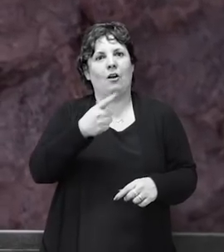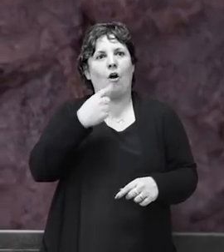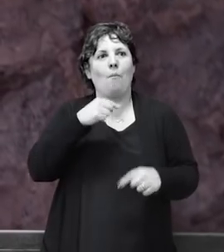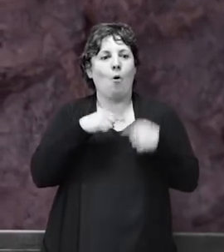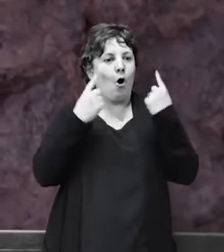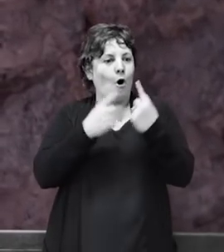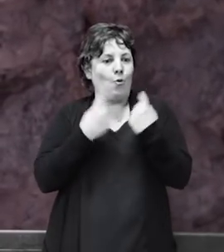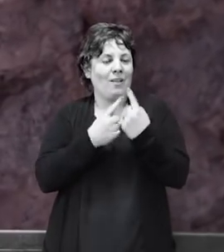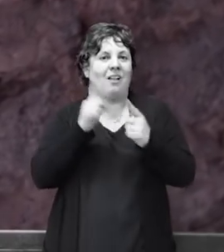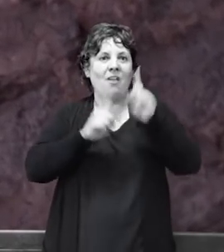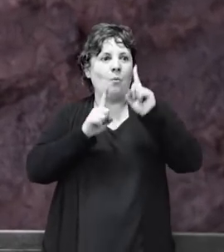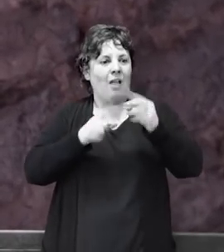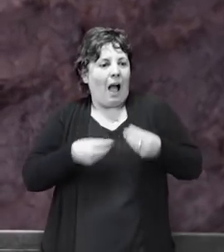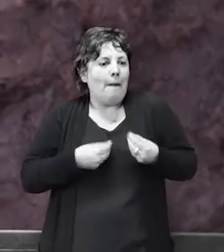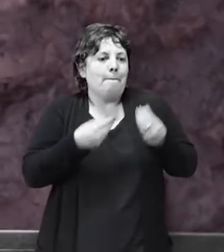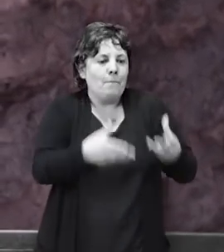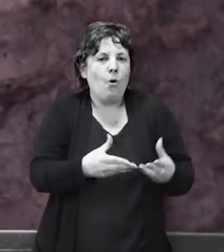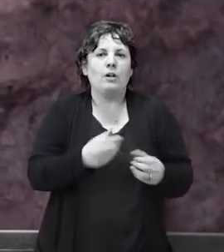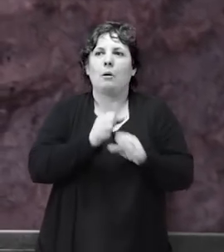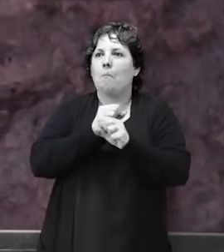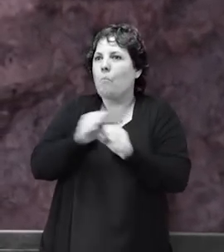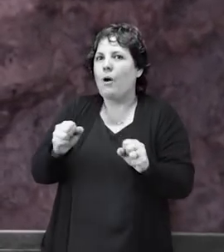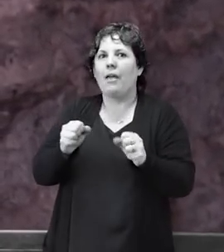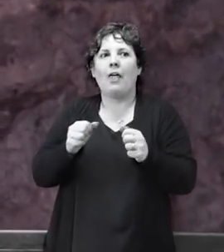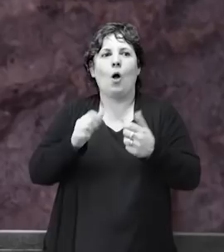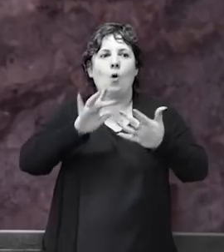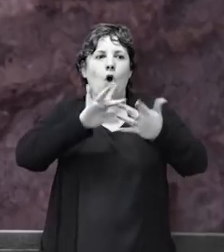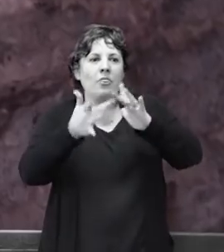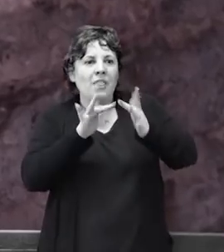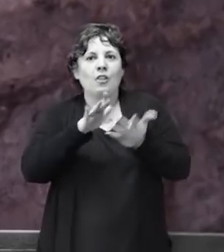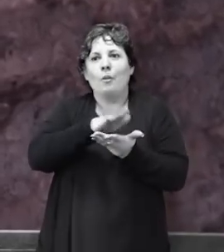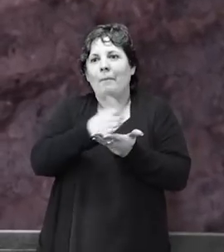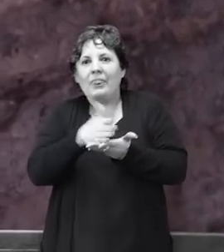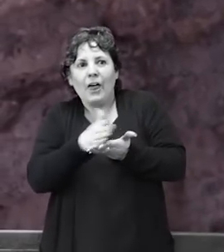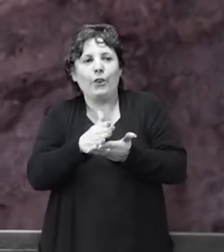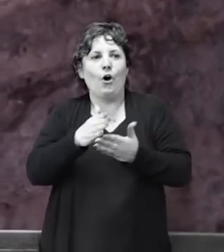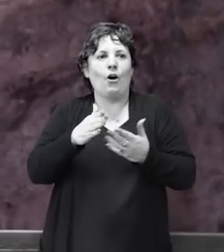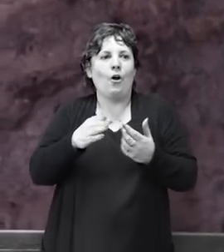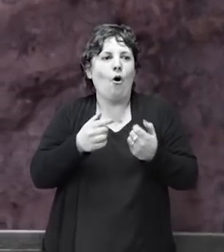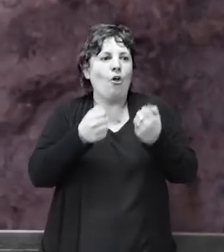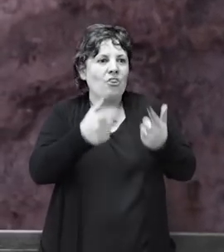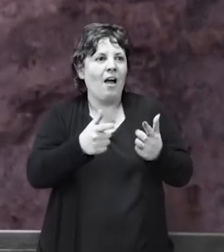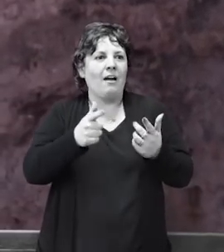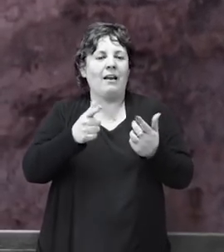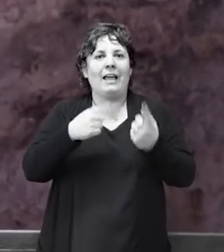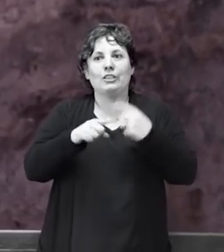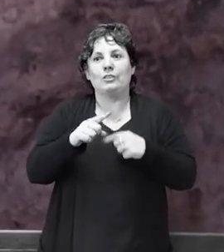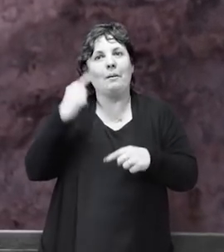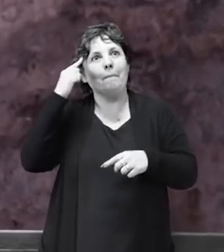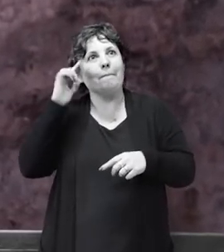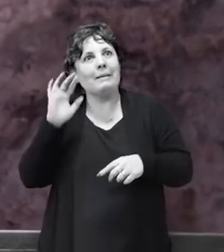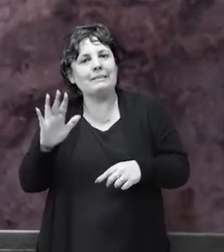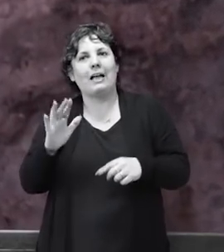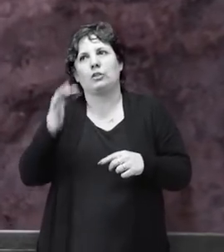nuestra facultad, de que puede hacer el diálogo o servir de nexo, contribuir en ese sentido a que desde una